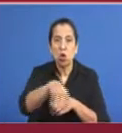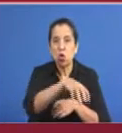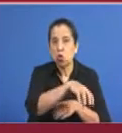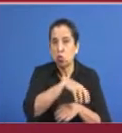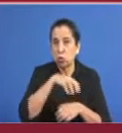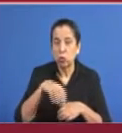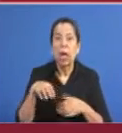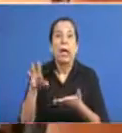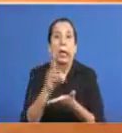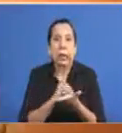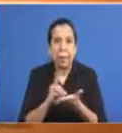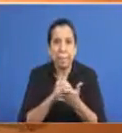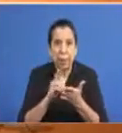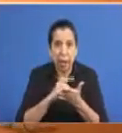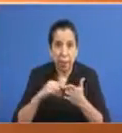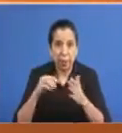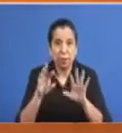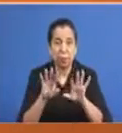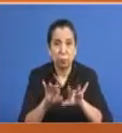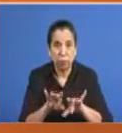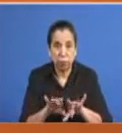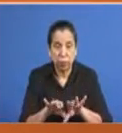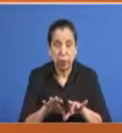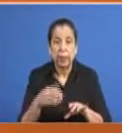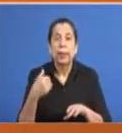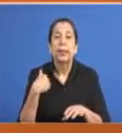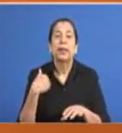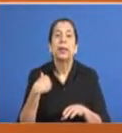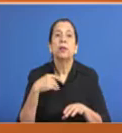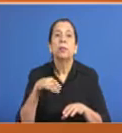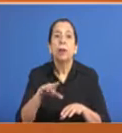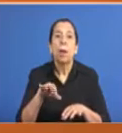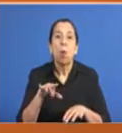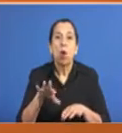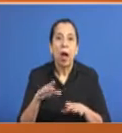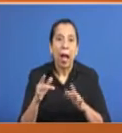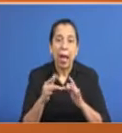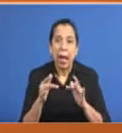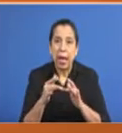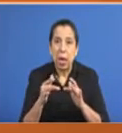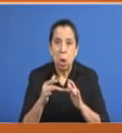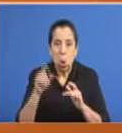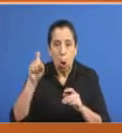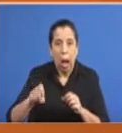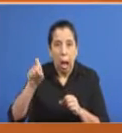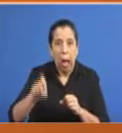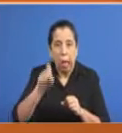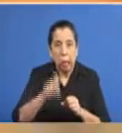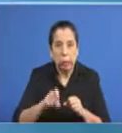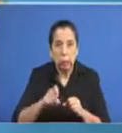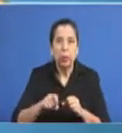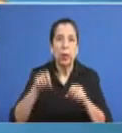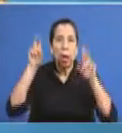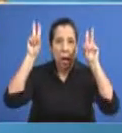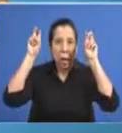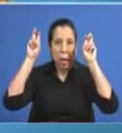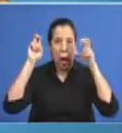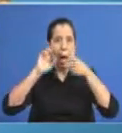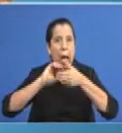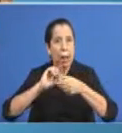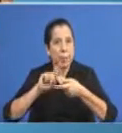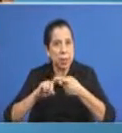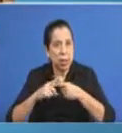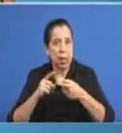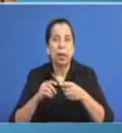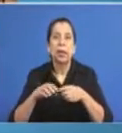digitales. Contamos con 260 cajeros automáticos, 241 puntos de caja amiga, 60